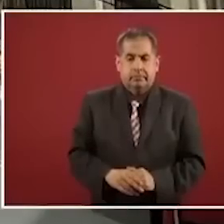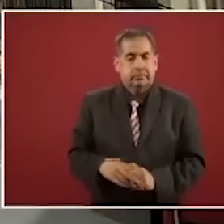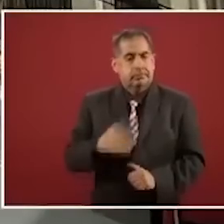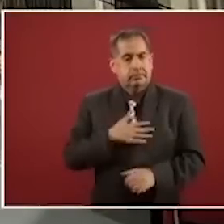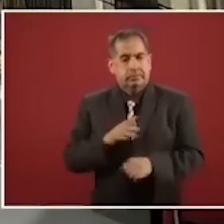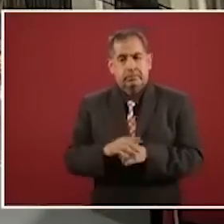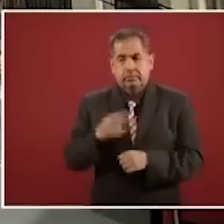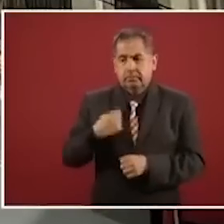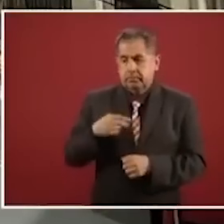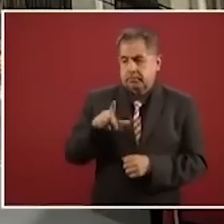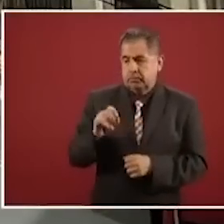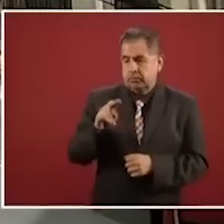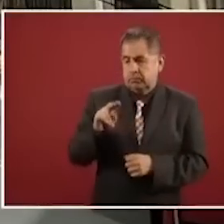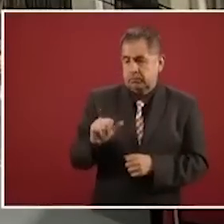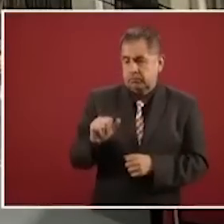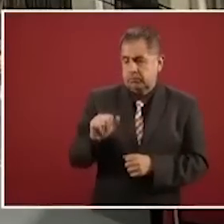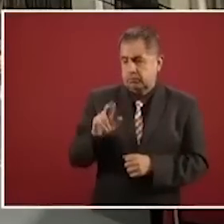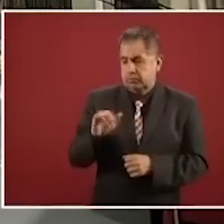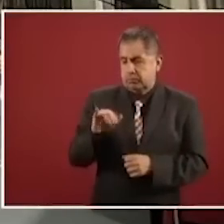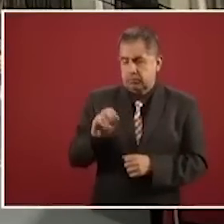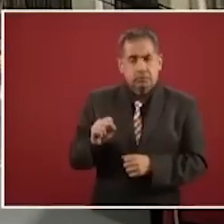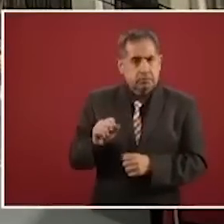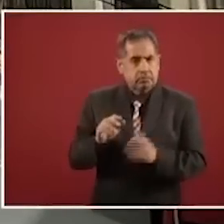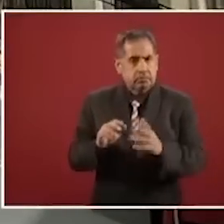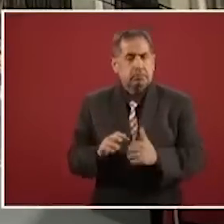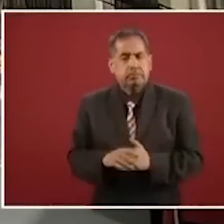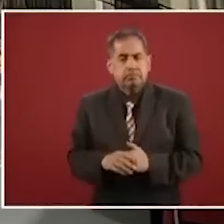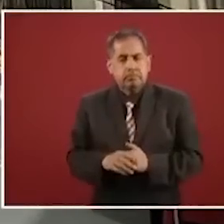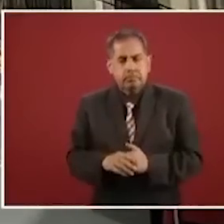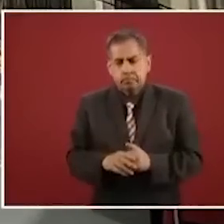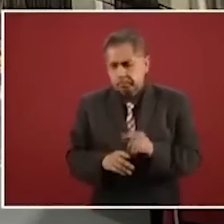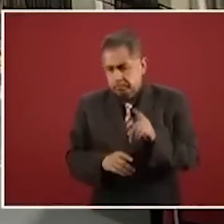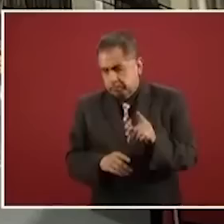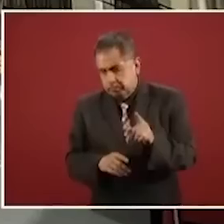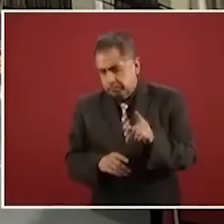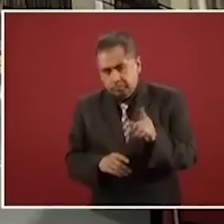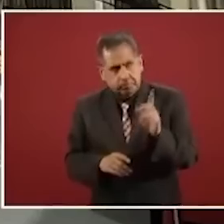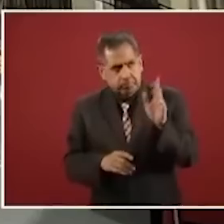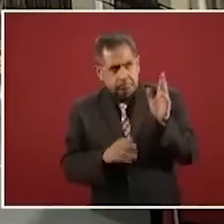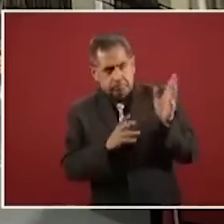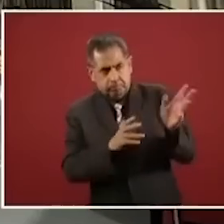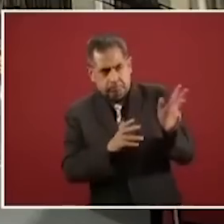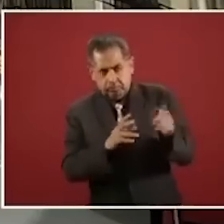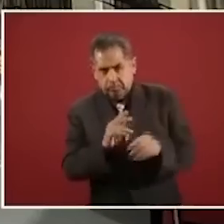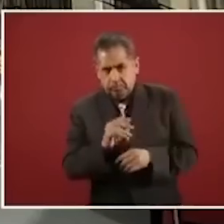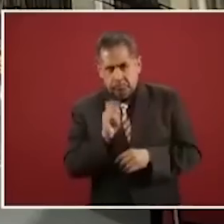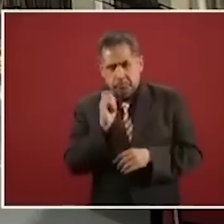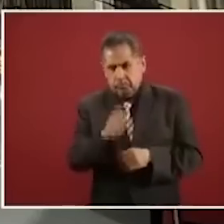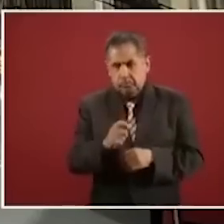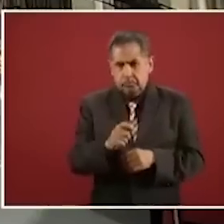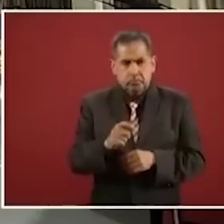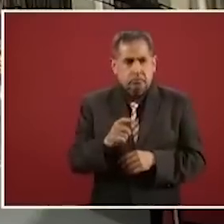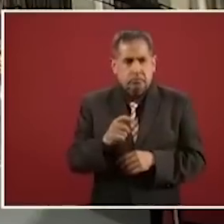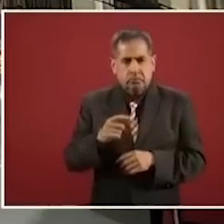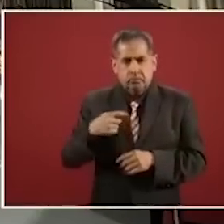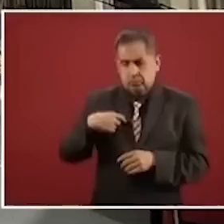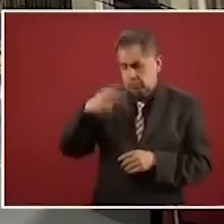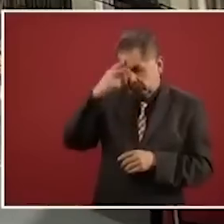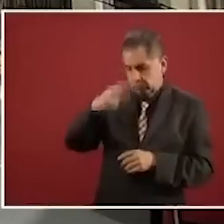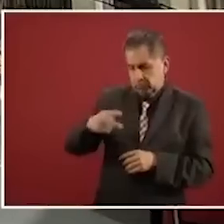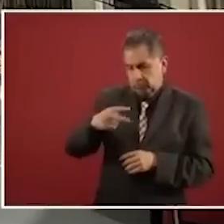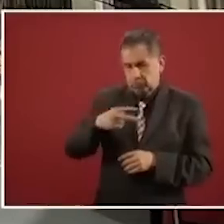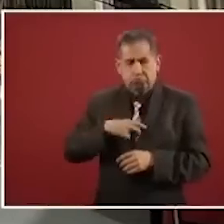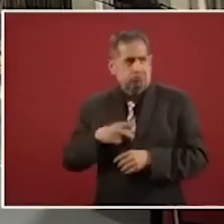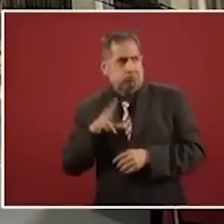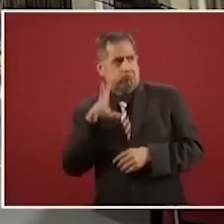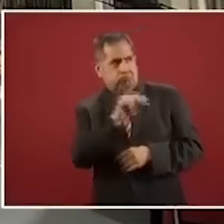Buenos días, Lorena Ríos de Bloomberg News. Esta postura no quiere decir que México le negaría la entrada a